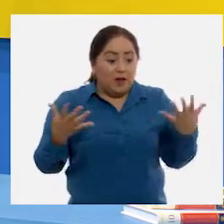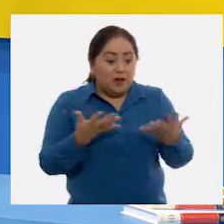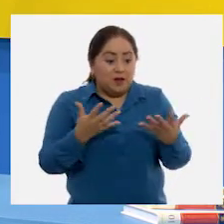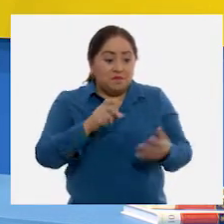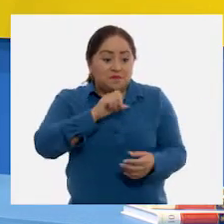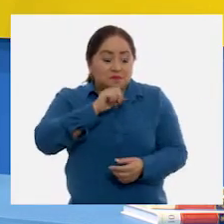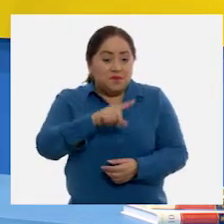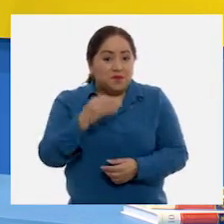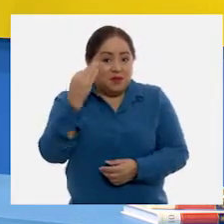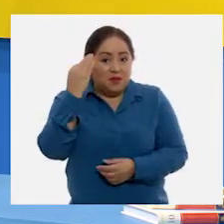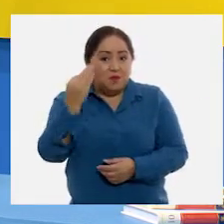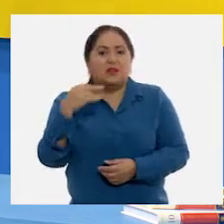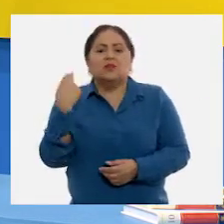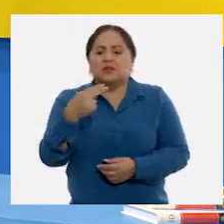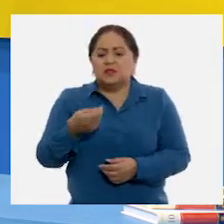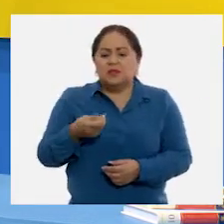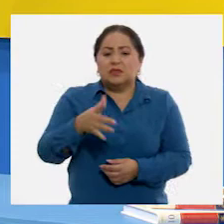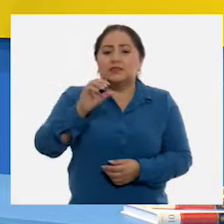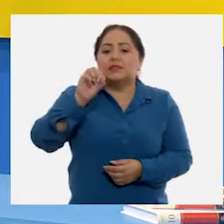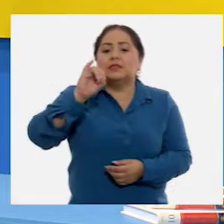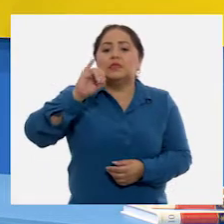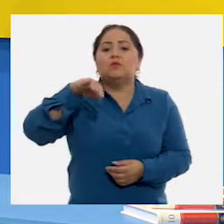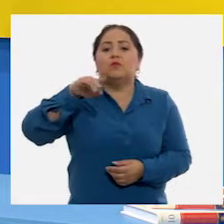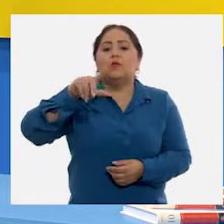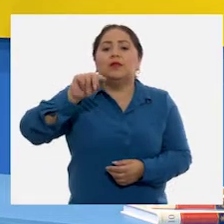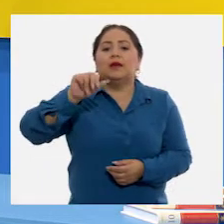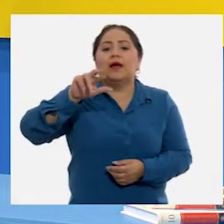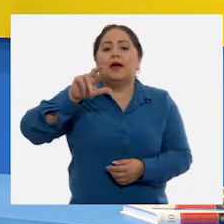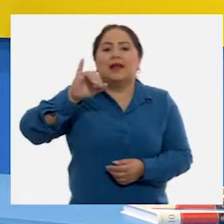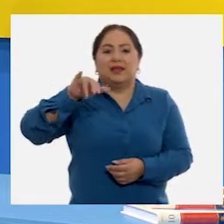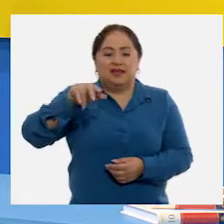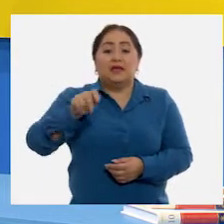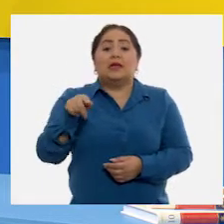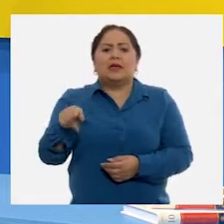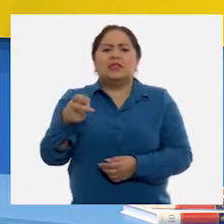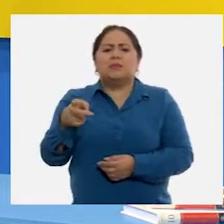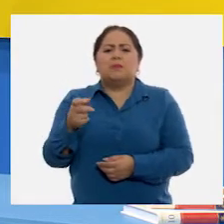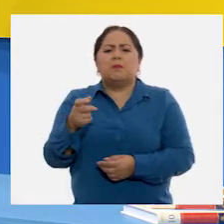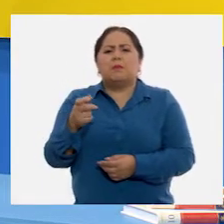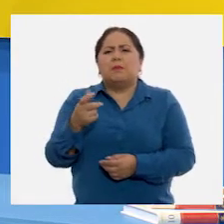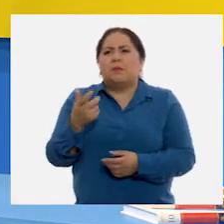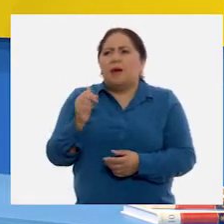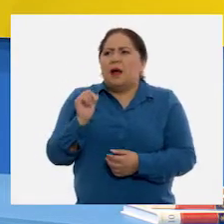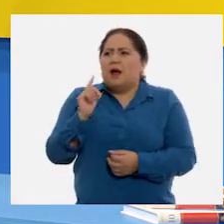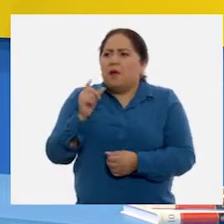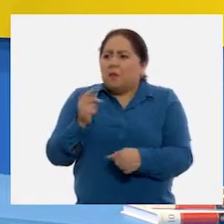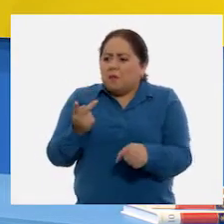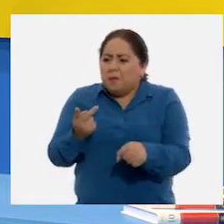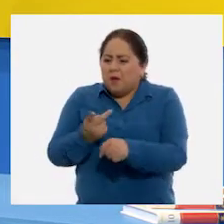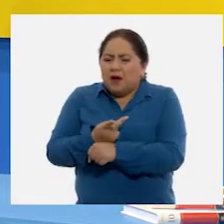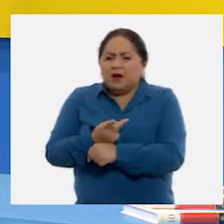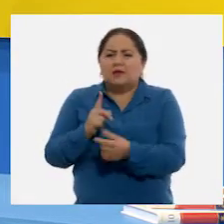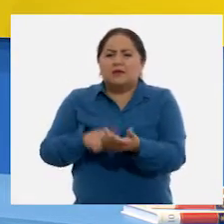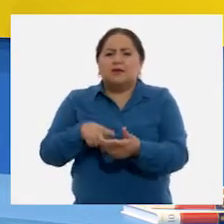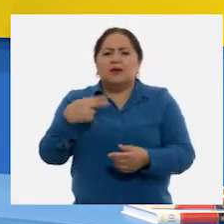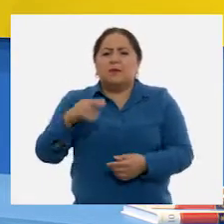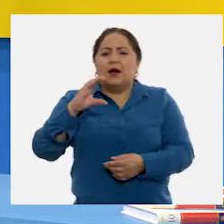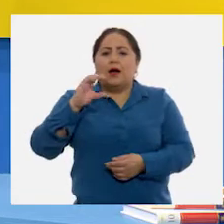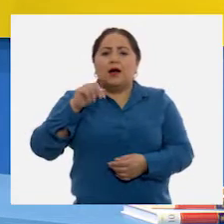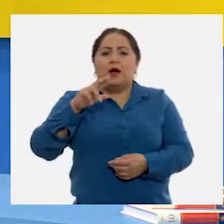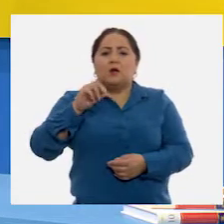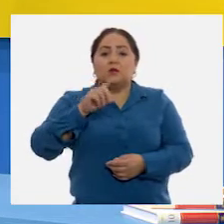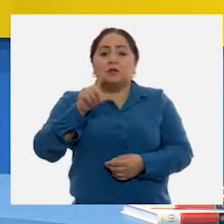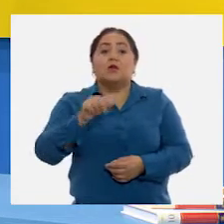mismo tiempo que otro, se llama simultaneidad, y aquello que provoca que algo suceda se llama causa, y